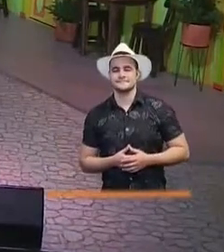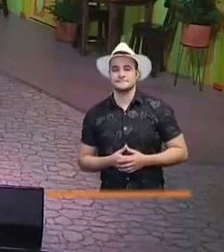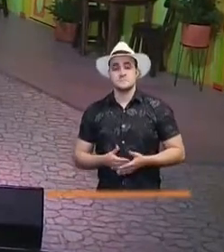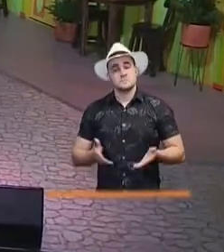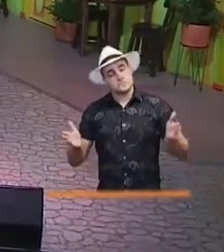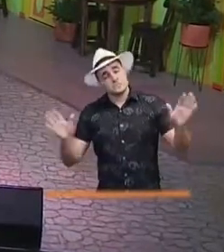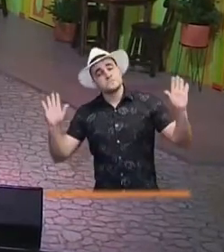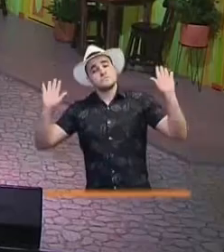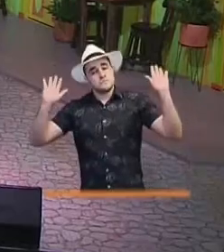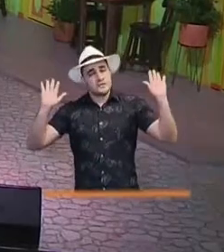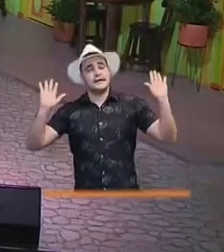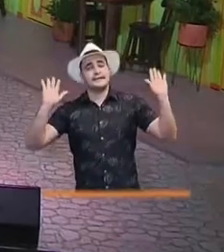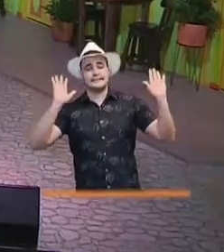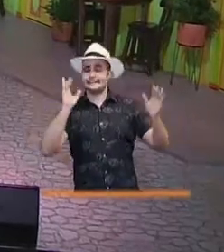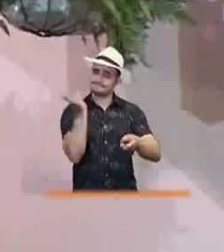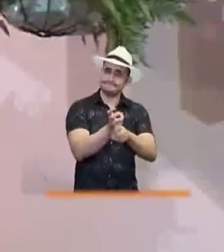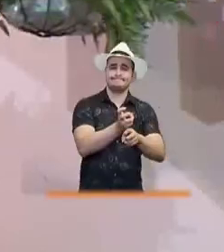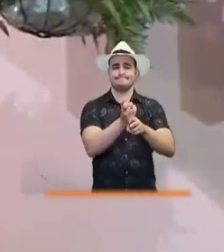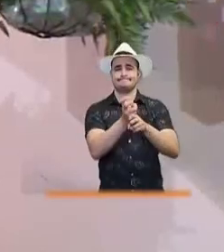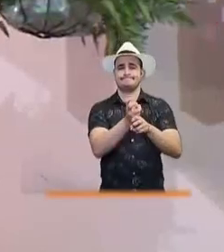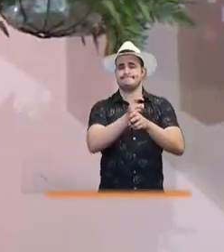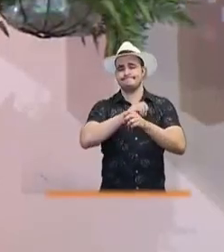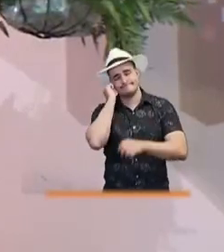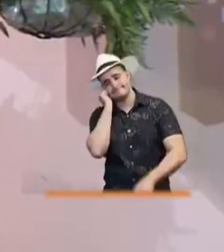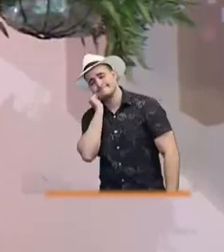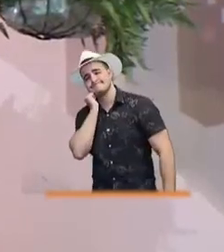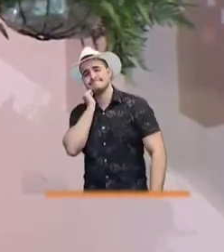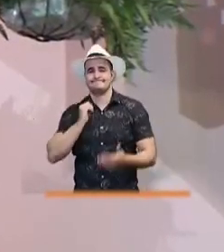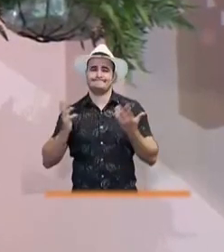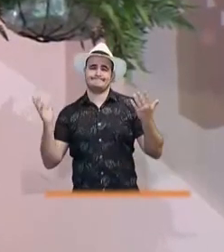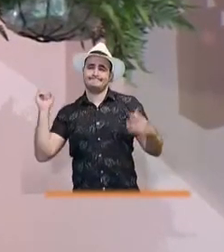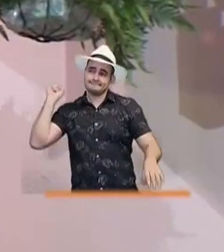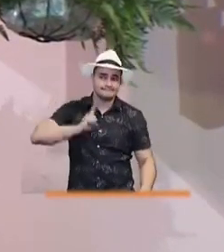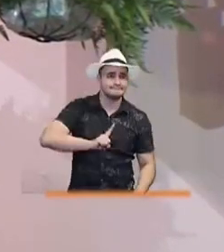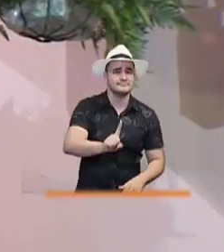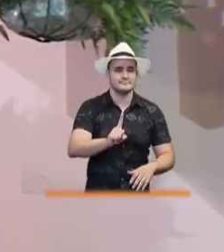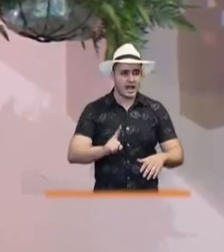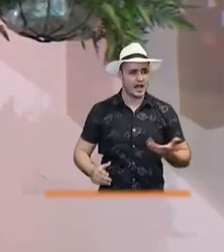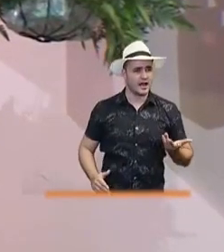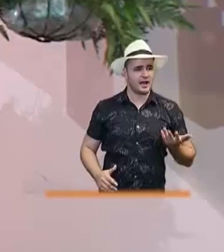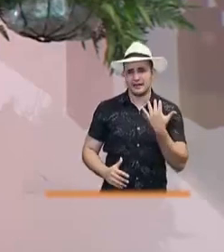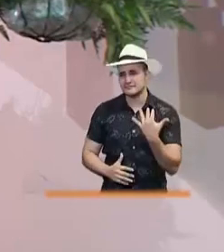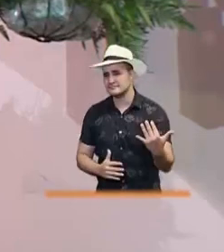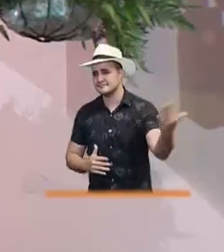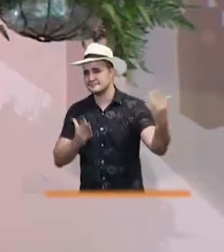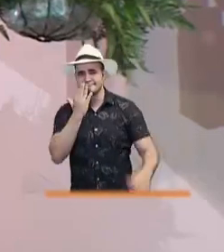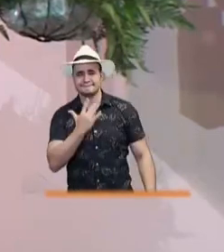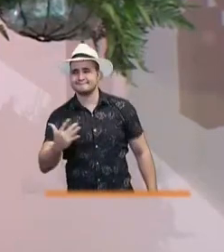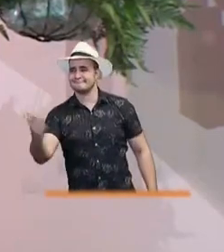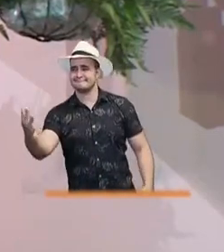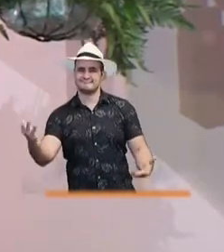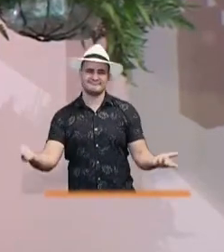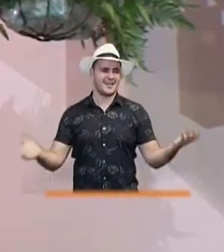Aunque es triste y complicado salir a trobar sin gente, yo sé que la